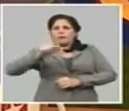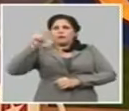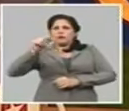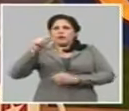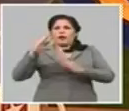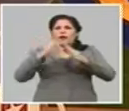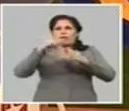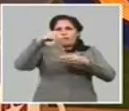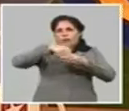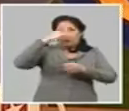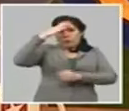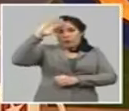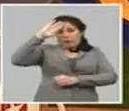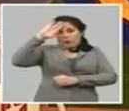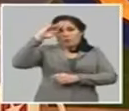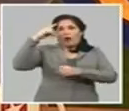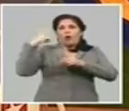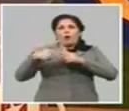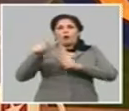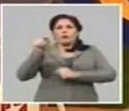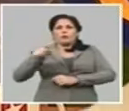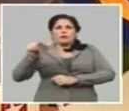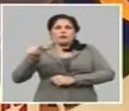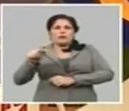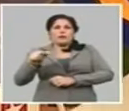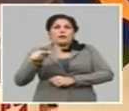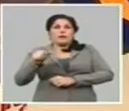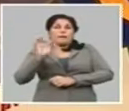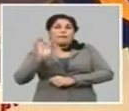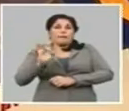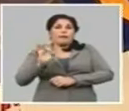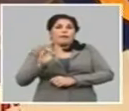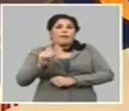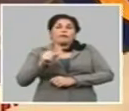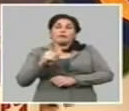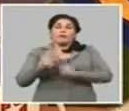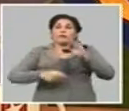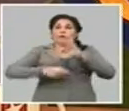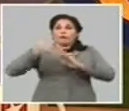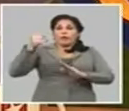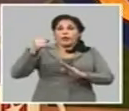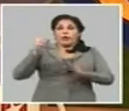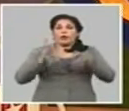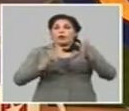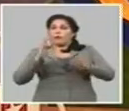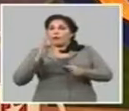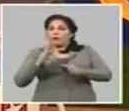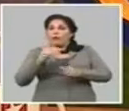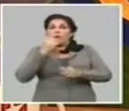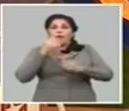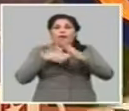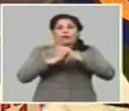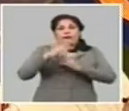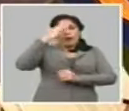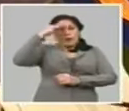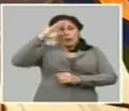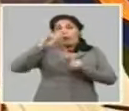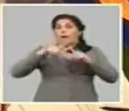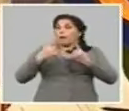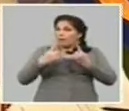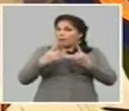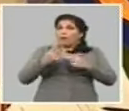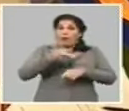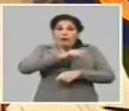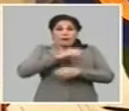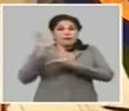cubanos también los residentes extranjeros que de manera permanente o temporal se encuentran en cuba pero aún así ayer se